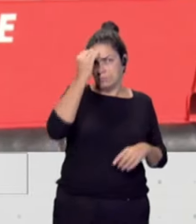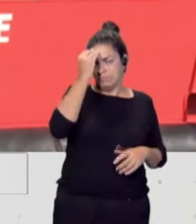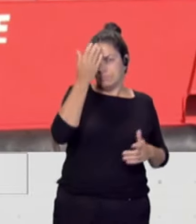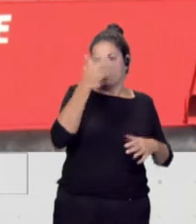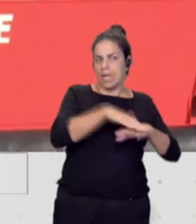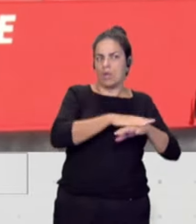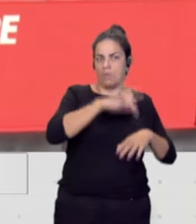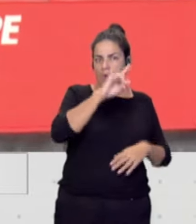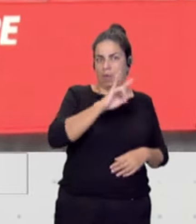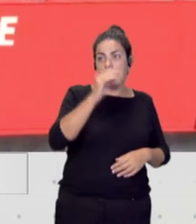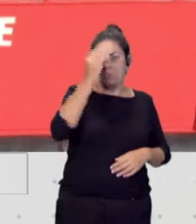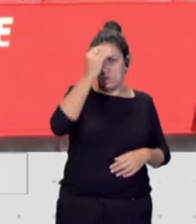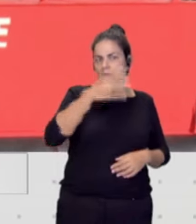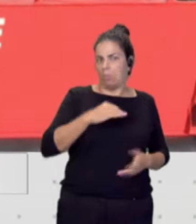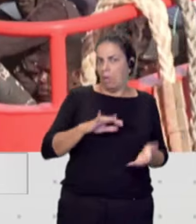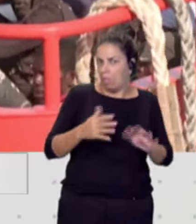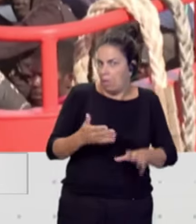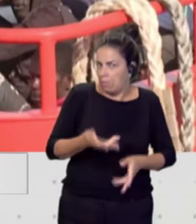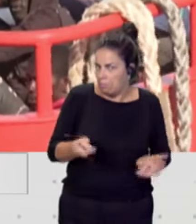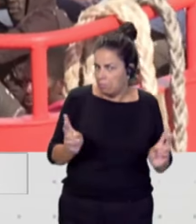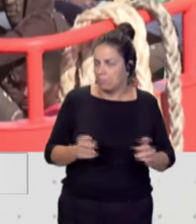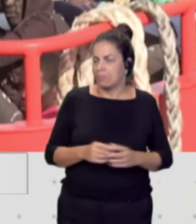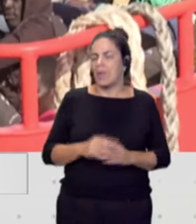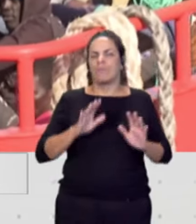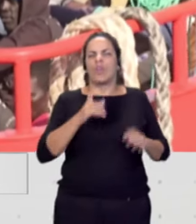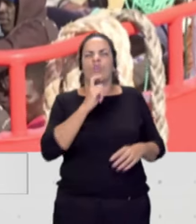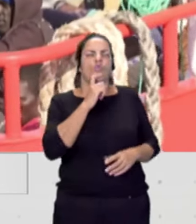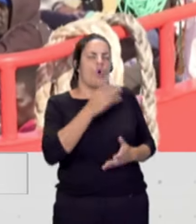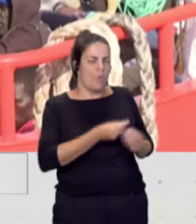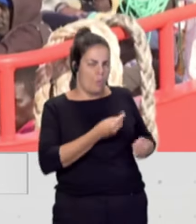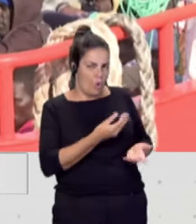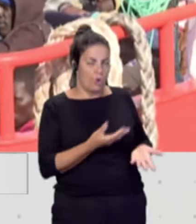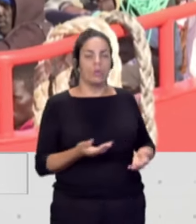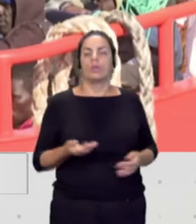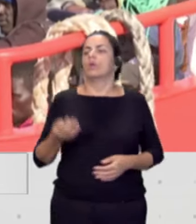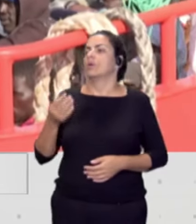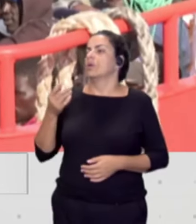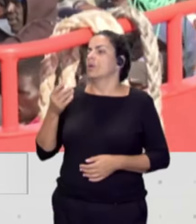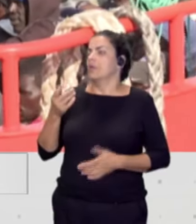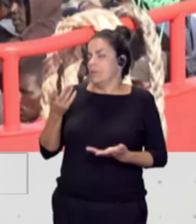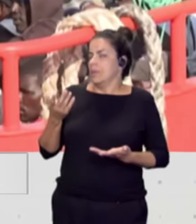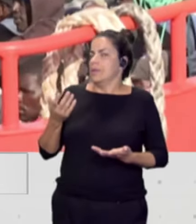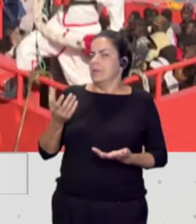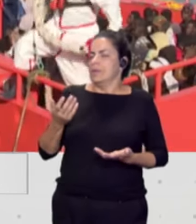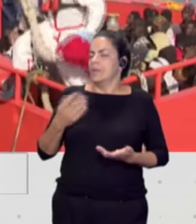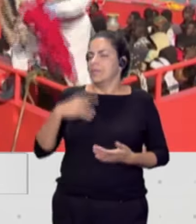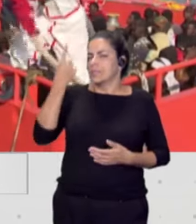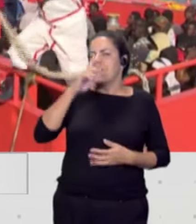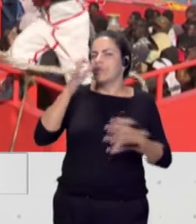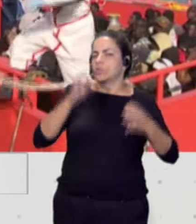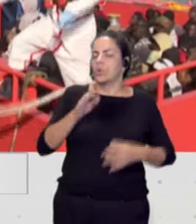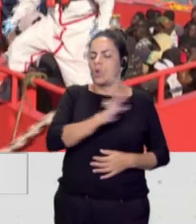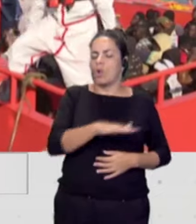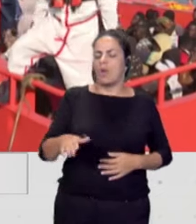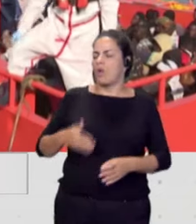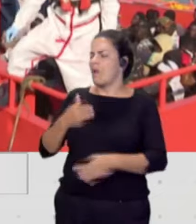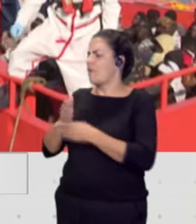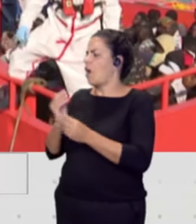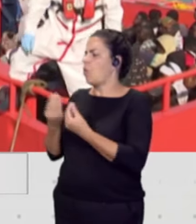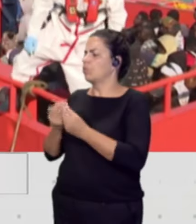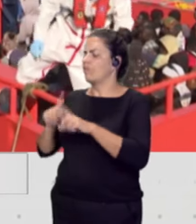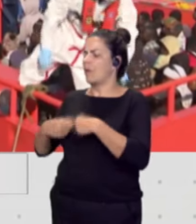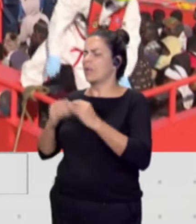ser viable, bueno, puede ser una opción. ¿Y cómo vamos a garantizar? Pero ¿de qué manera lo hacen? Claro, ¿y cómo vamos a garantizar que esos menores van a sus familias reales, no a